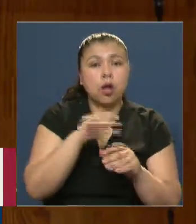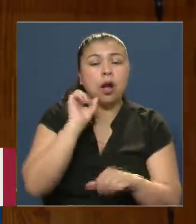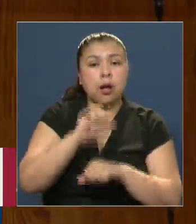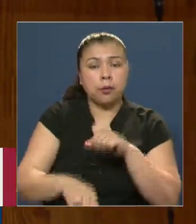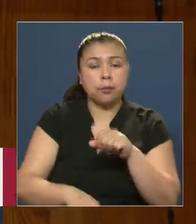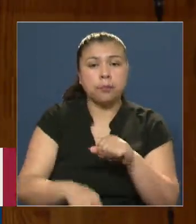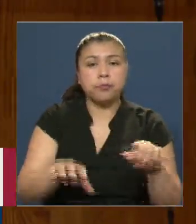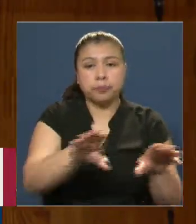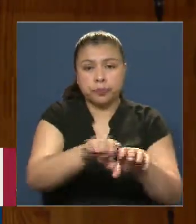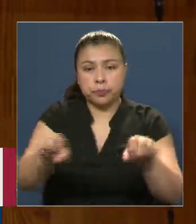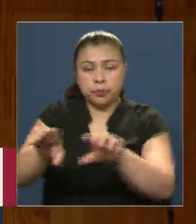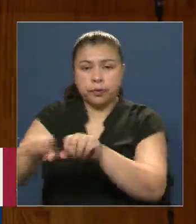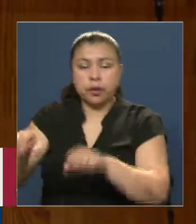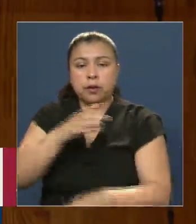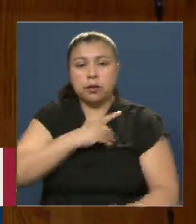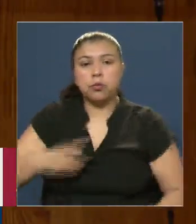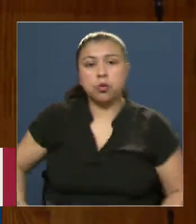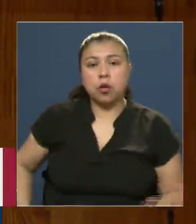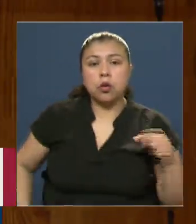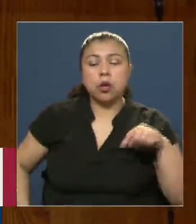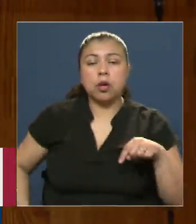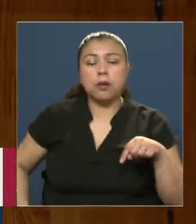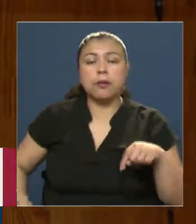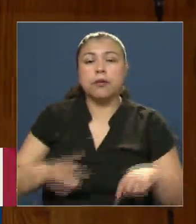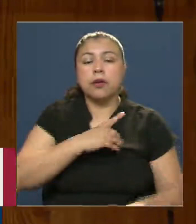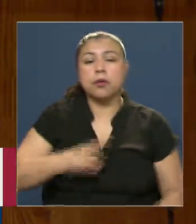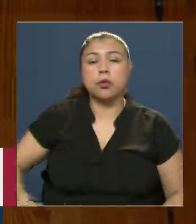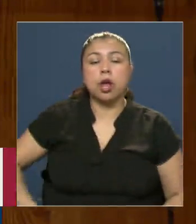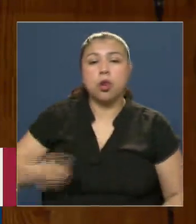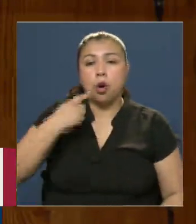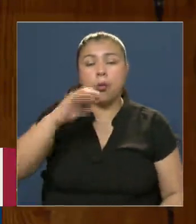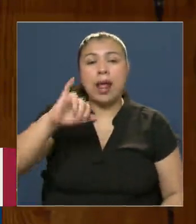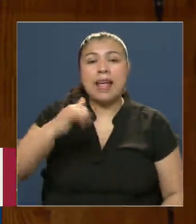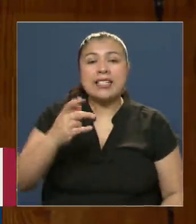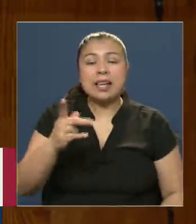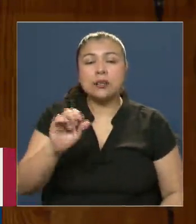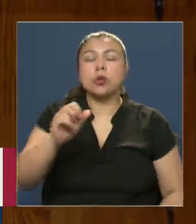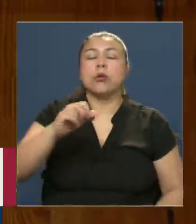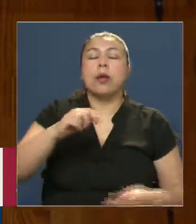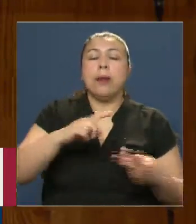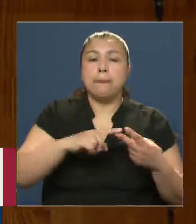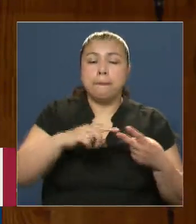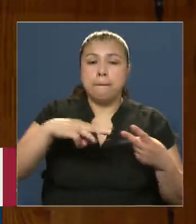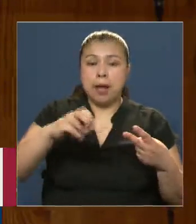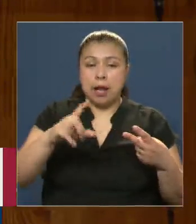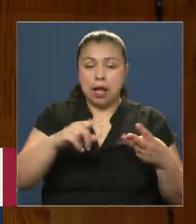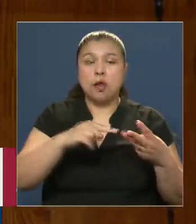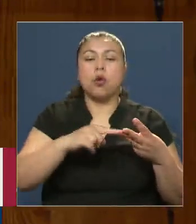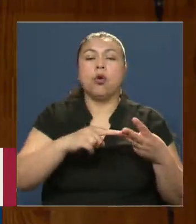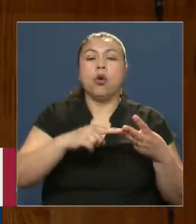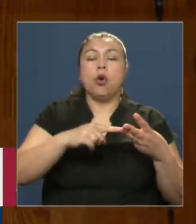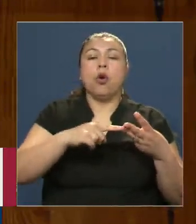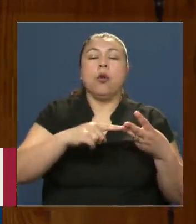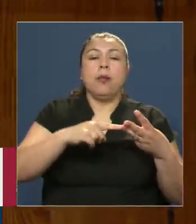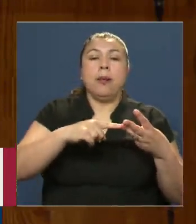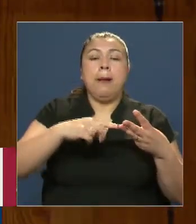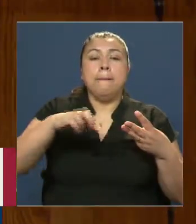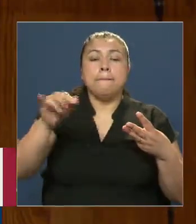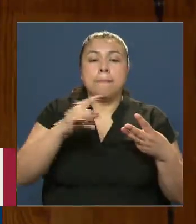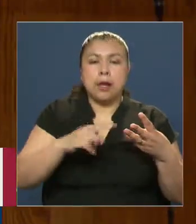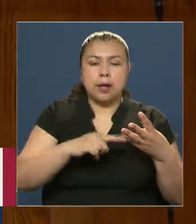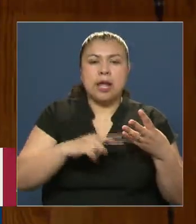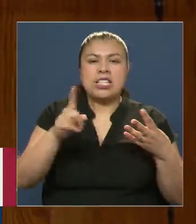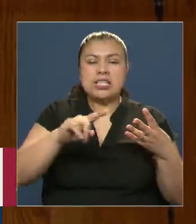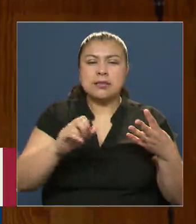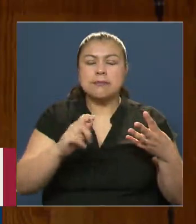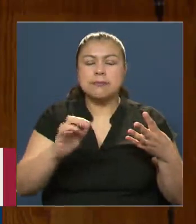por unanimidad de los diputados presentes, el señor Jackson, Lorenzini, Melero, Núñez y el presidente Ortiz, Pérez, Ramírez,